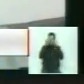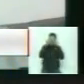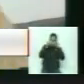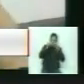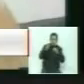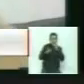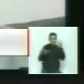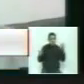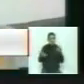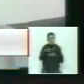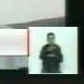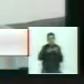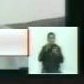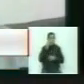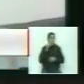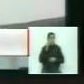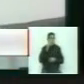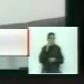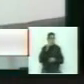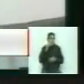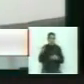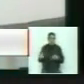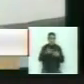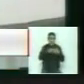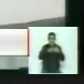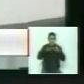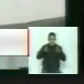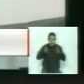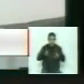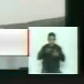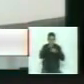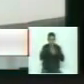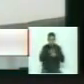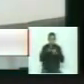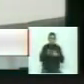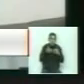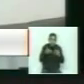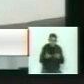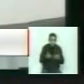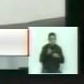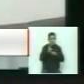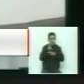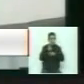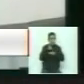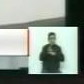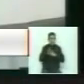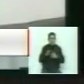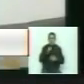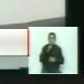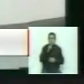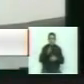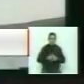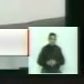población, diciendo la manera de cómo aislarse dentro de casa, cómo protegerse. Eso es lo que no se está haciendo,